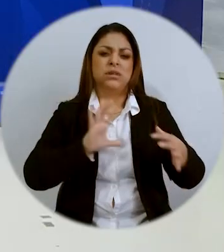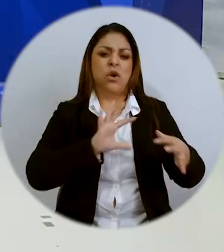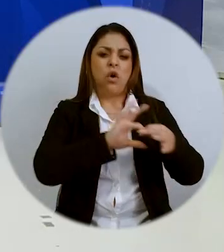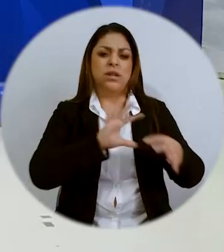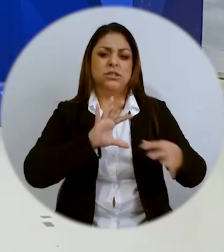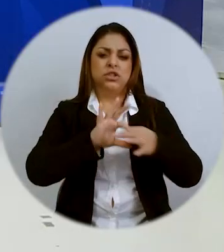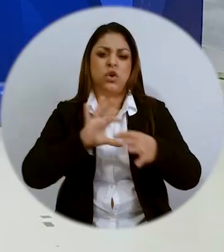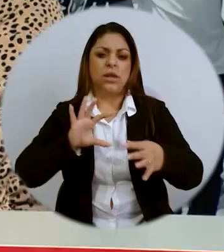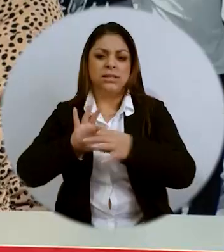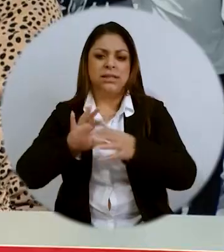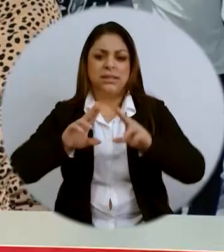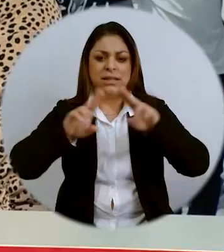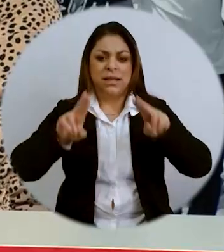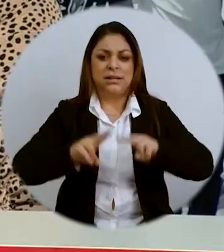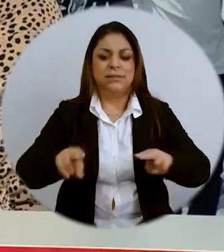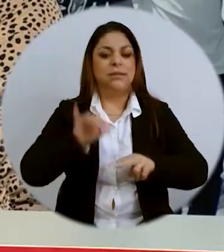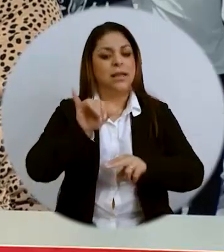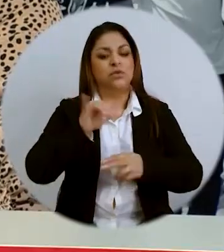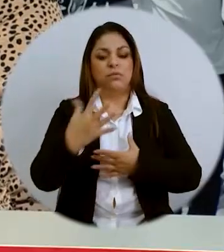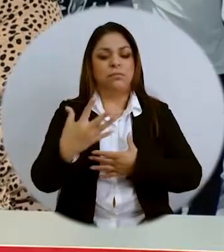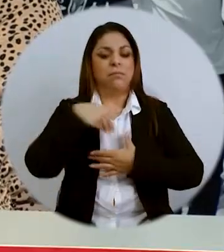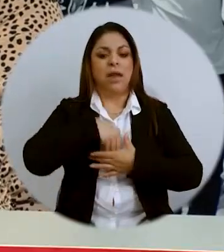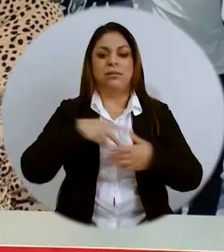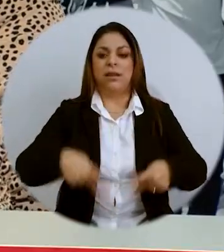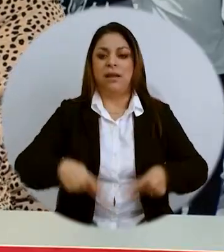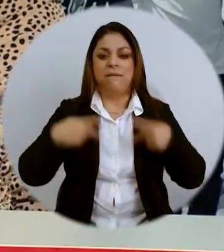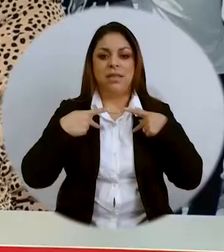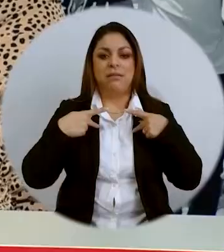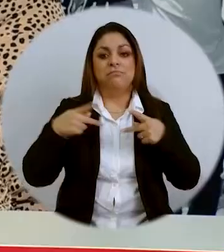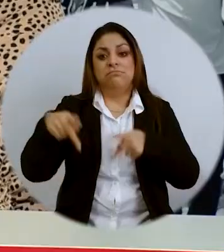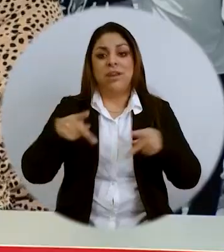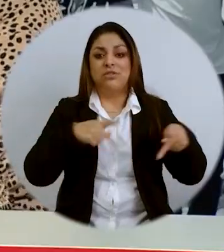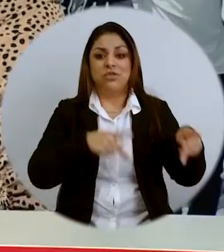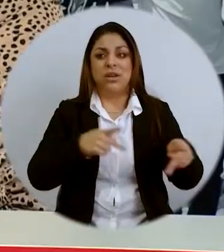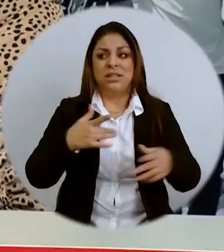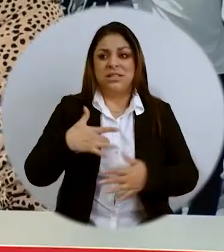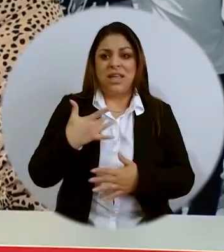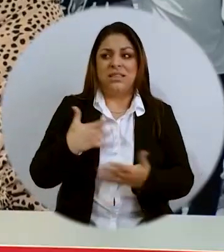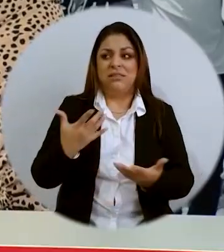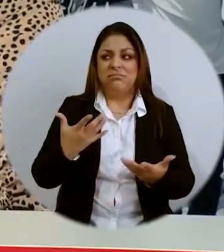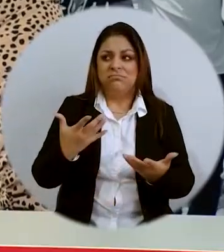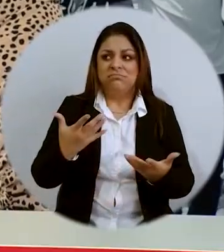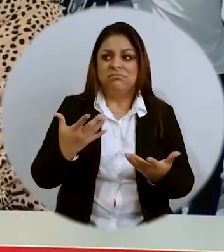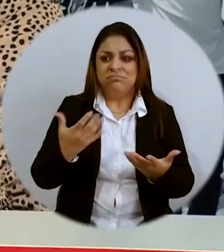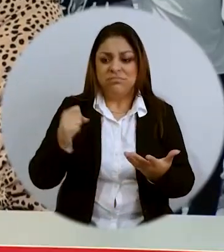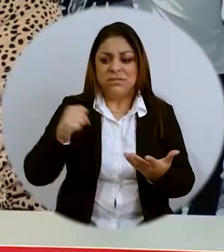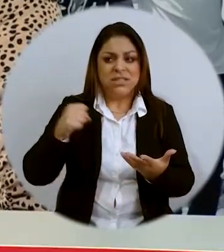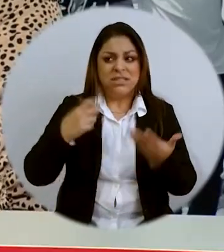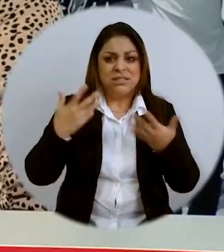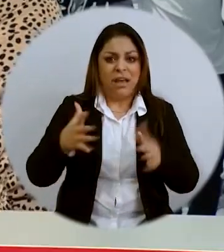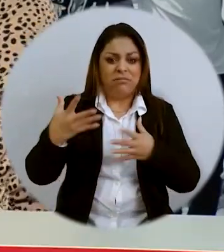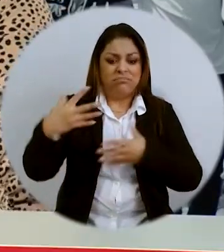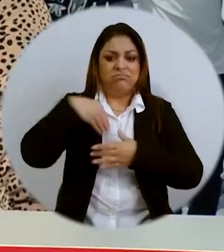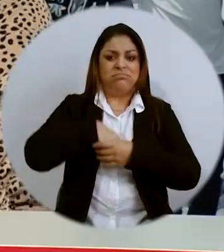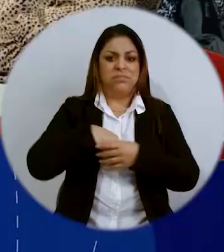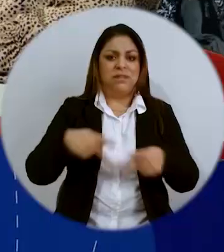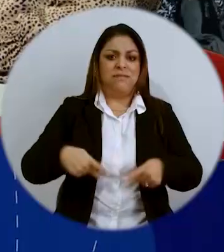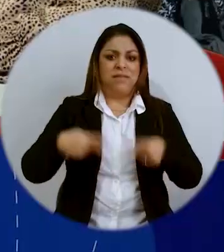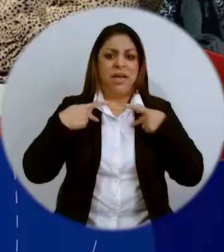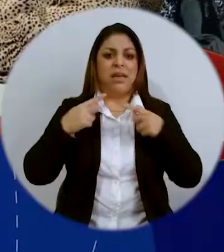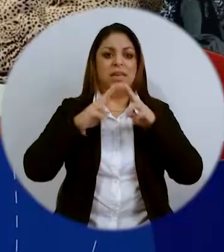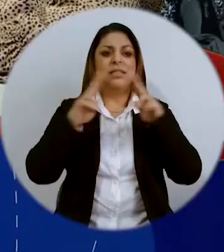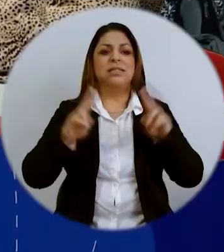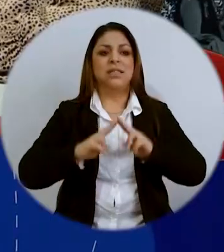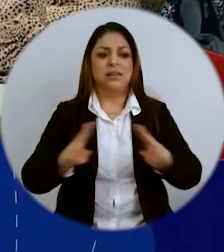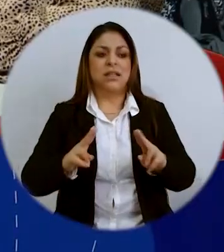Marta, es parte de la vida. Y la gente lo percibe como algo que ya es por sí, ¿verdad? Entonces ha sido muy interesante